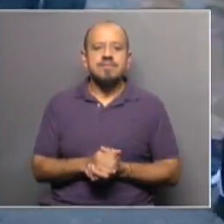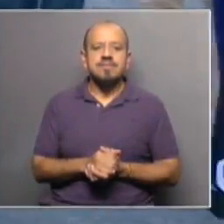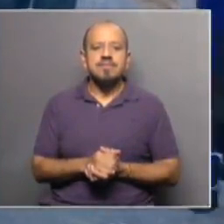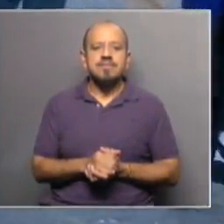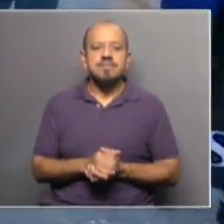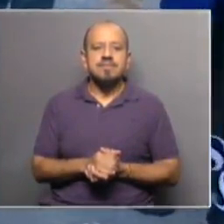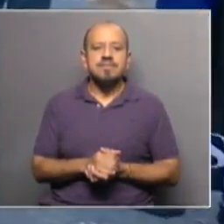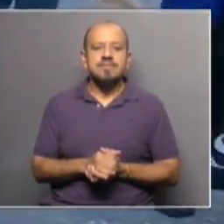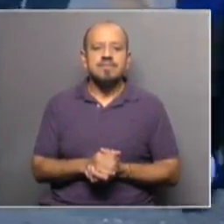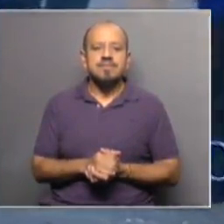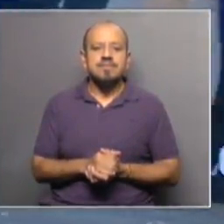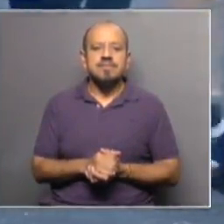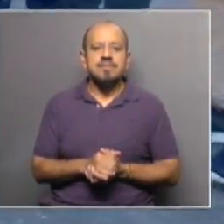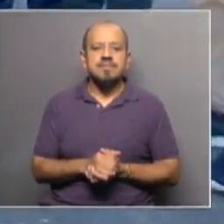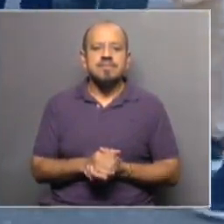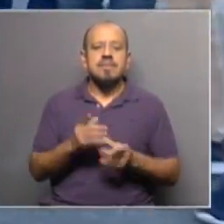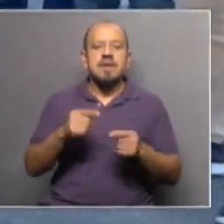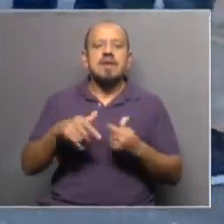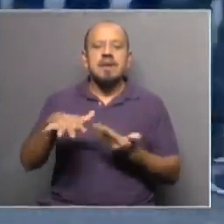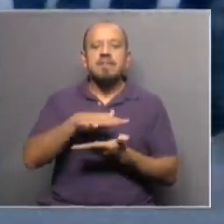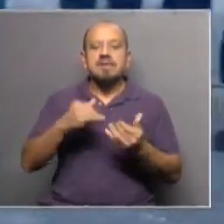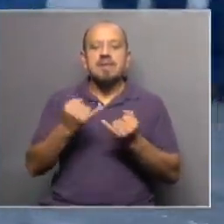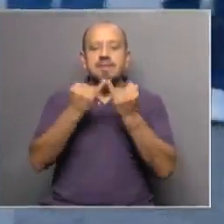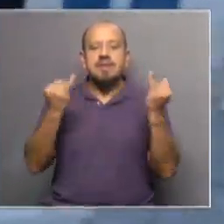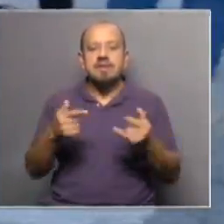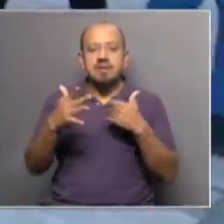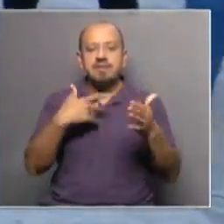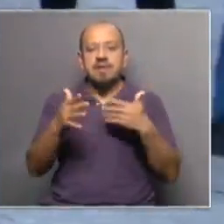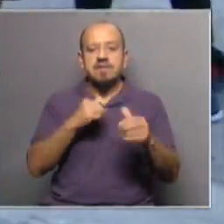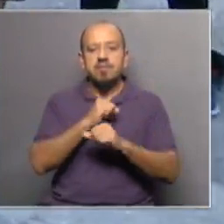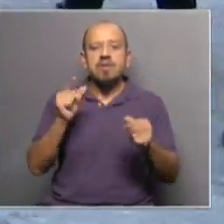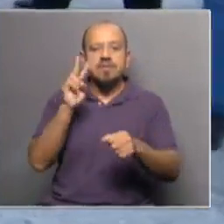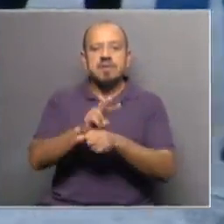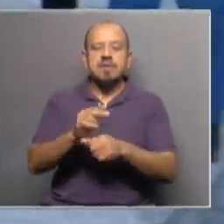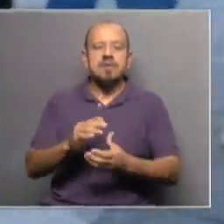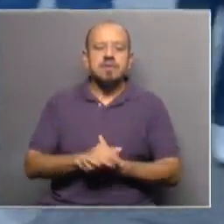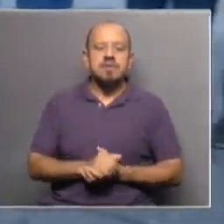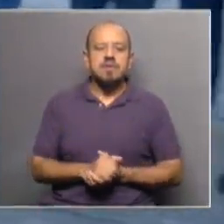está esta preciosa feria que pueden venir a visitar.